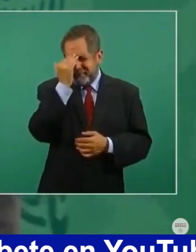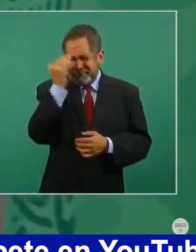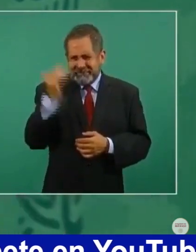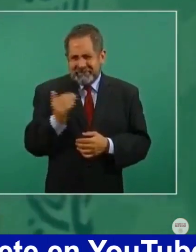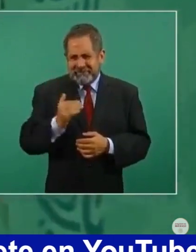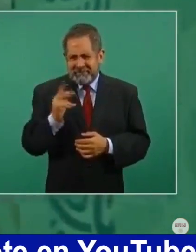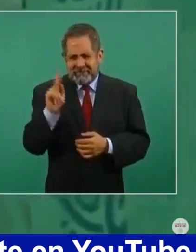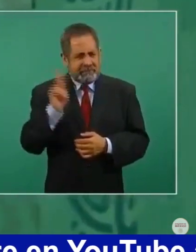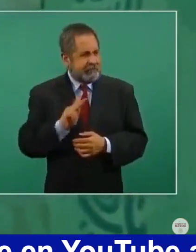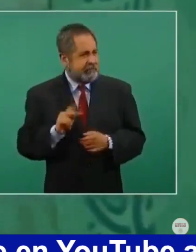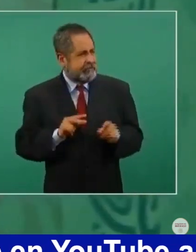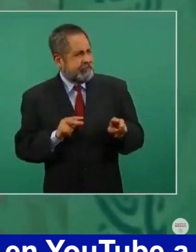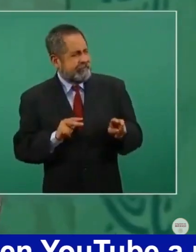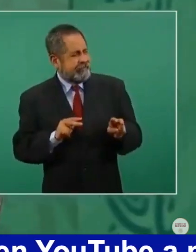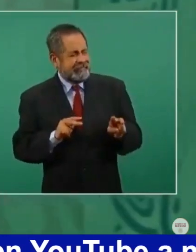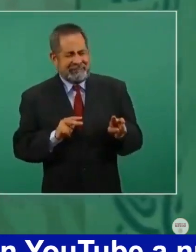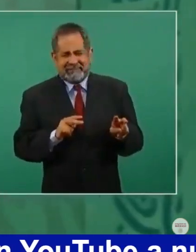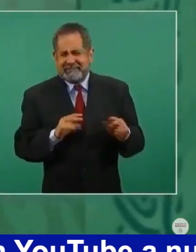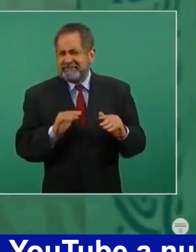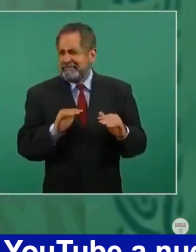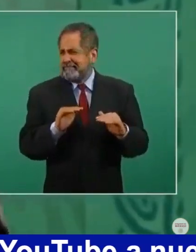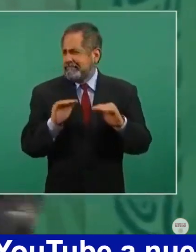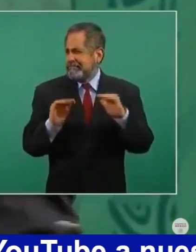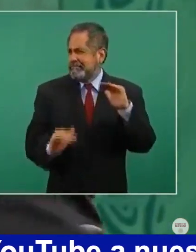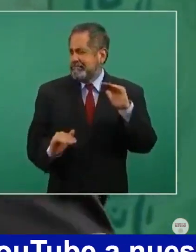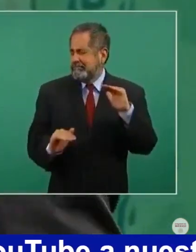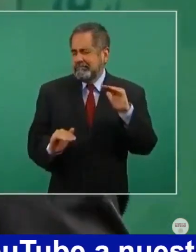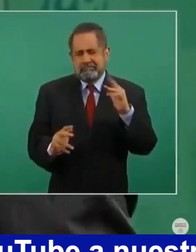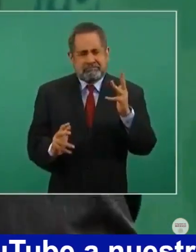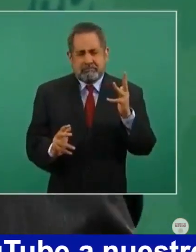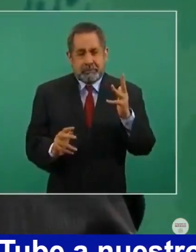Por eso Morelos, años después,